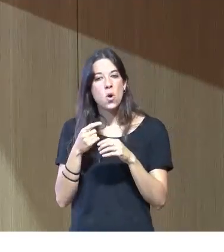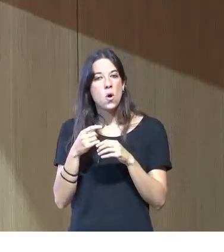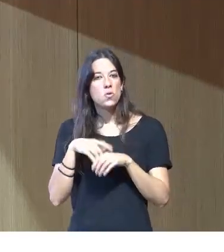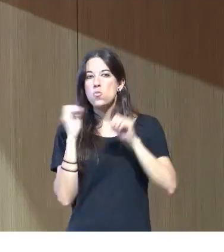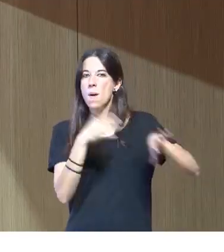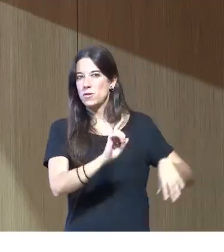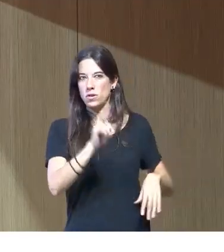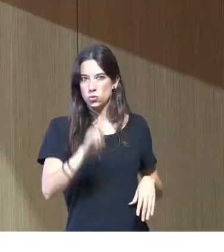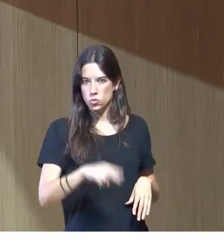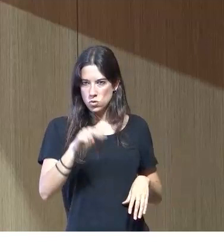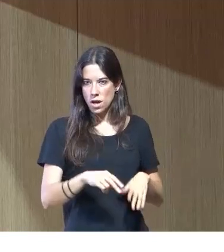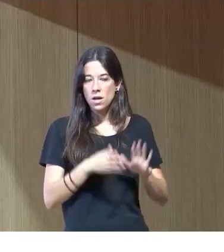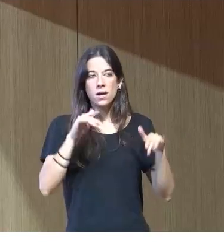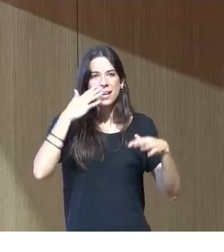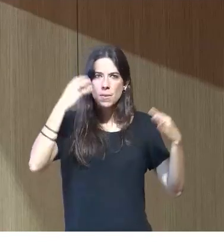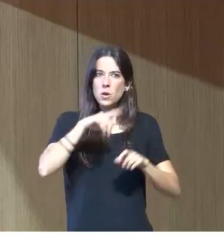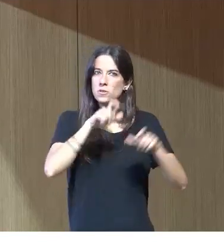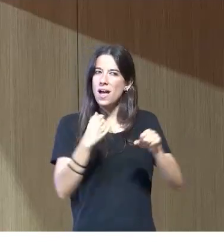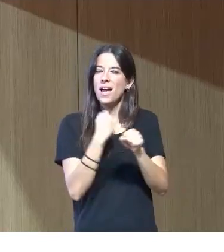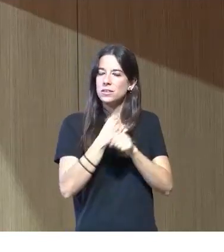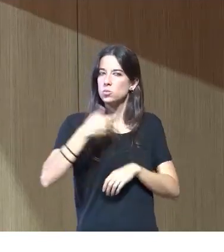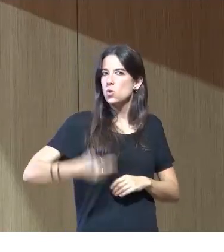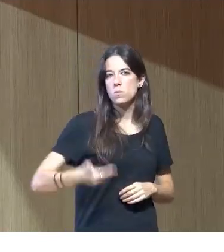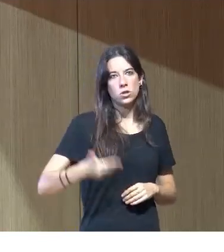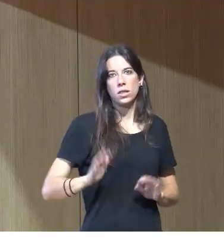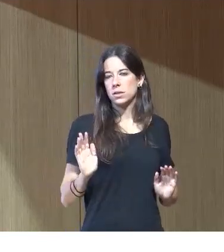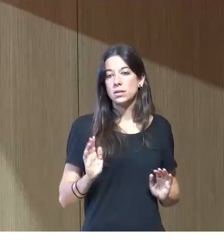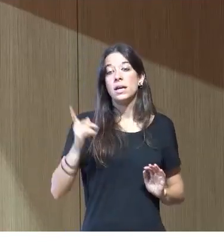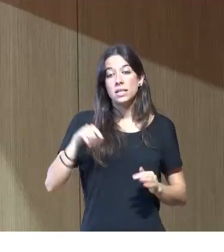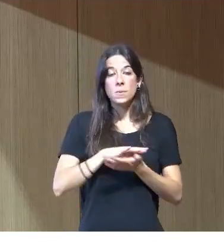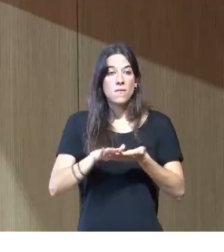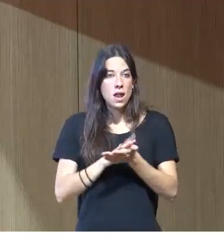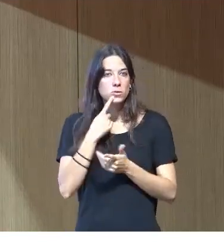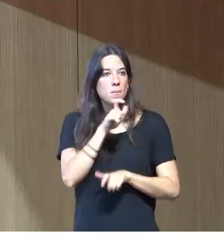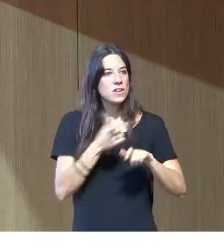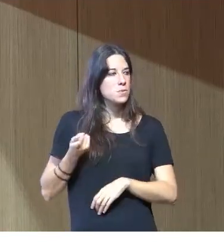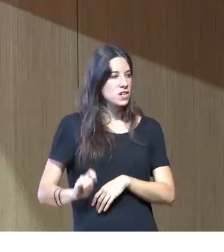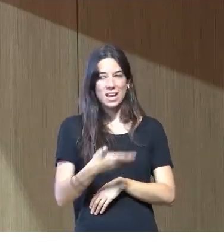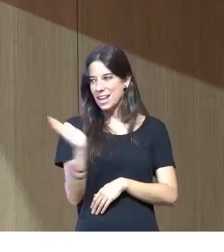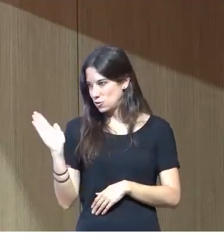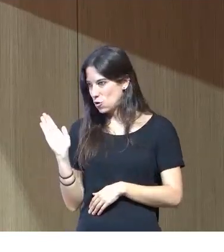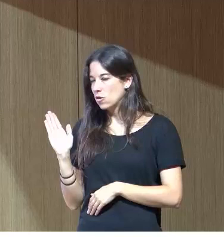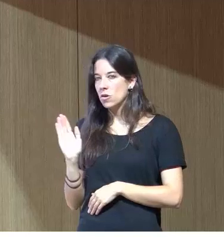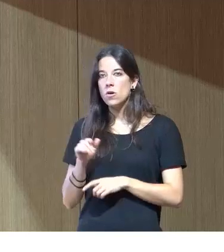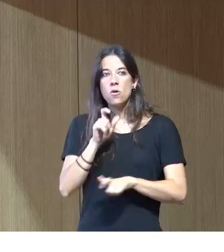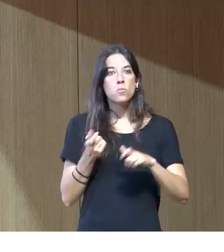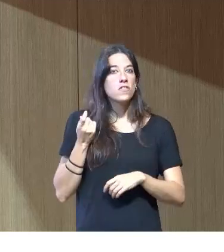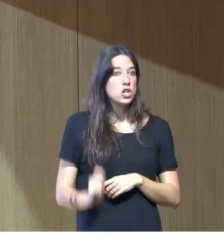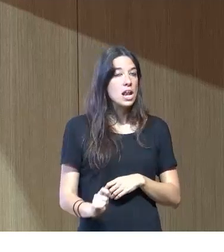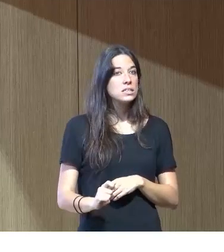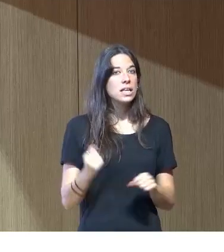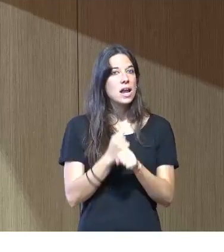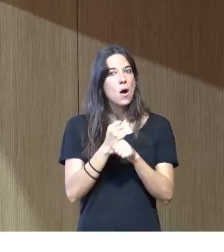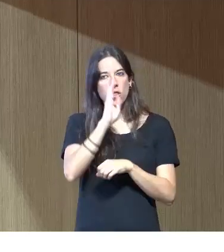son agentes muy muy importantes y luego también tenemos también al resto de profesionales profesionales que no trabajan directamente